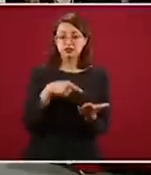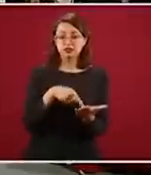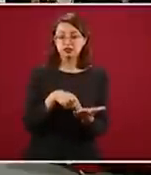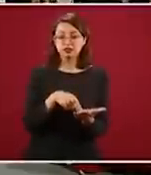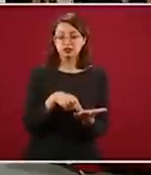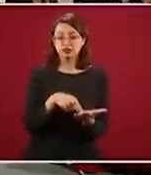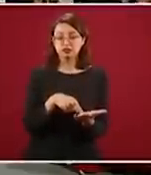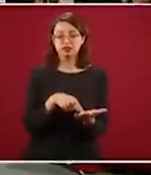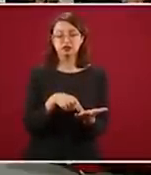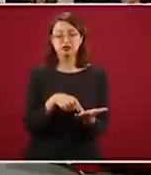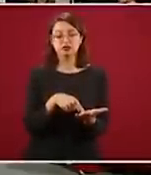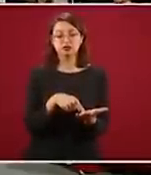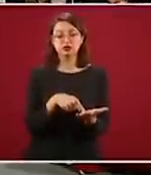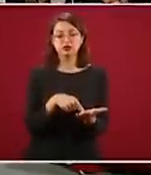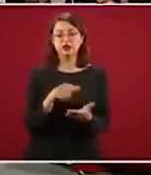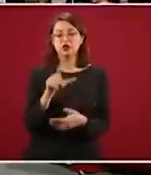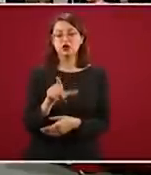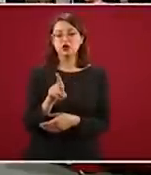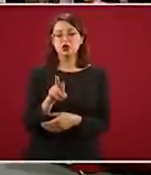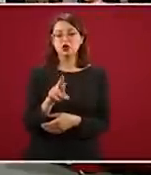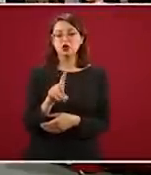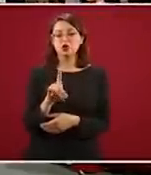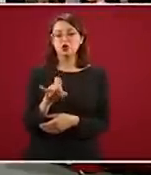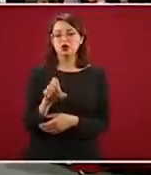A ver, Lourdes Piña.